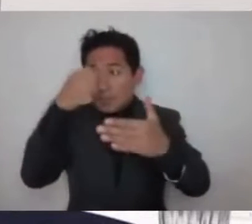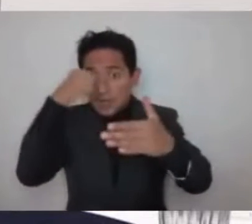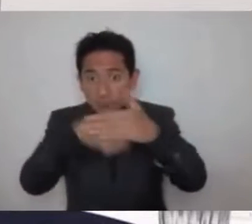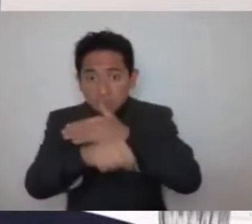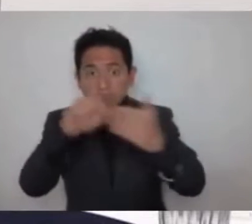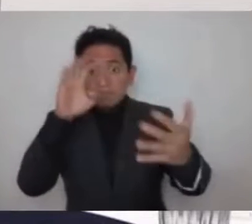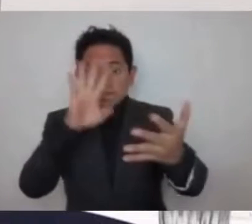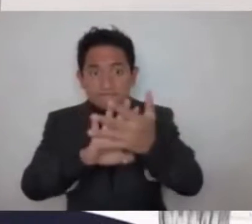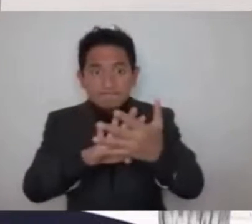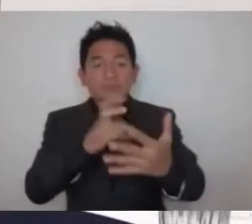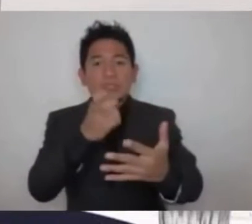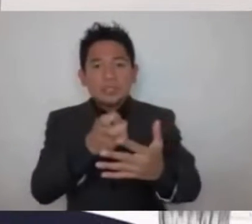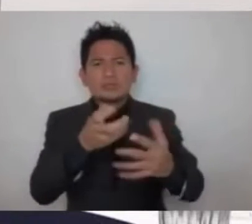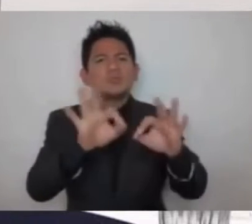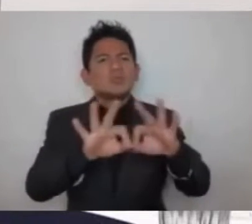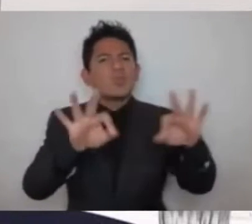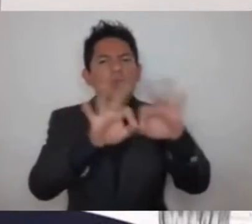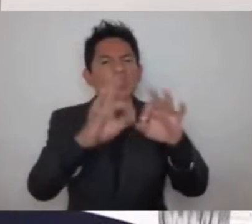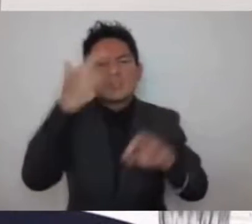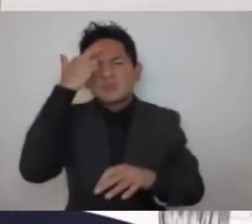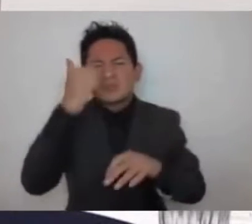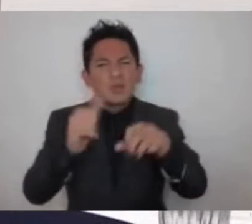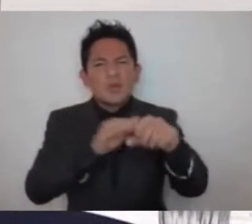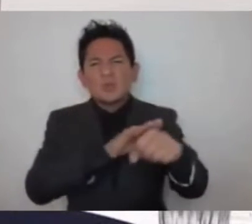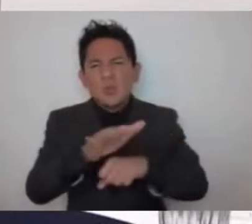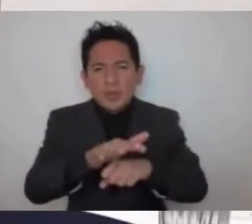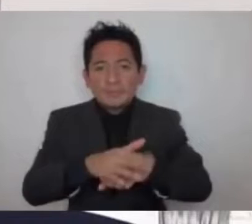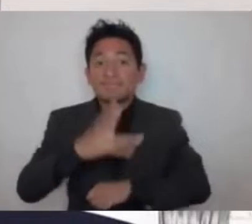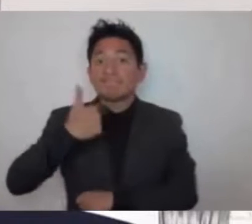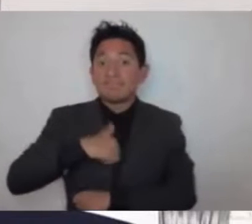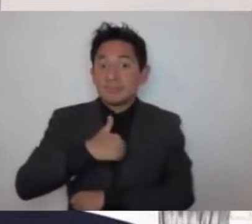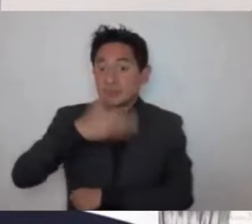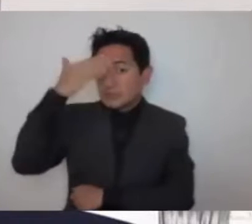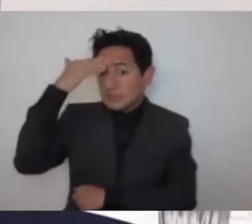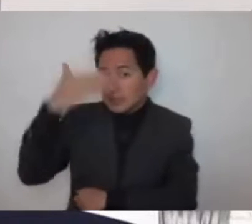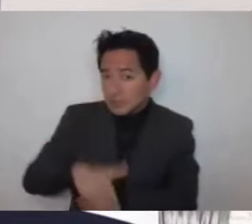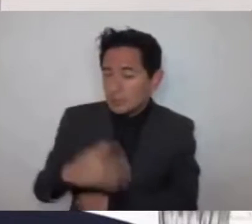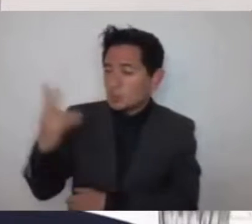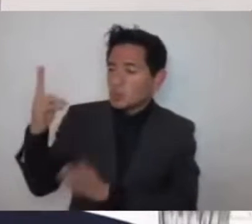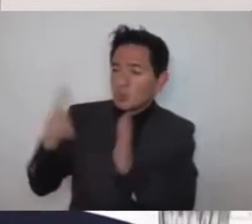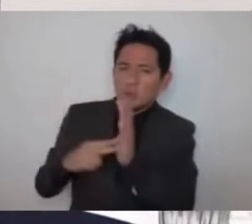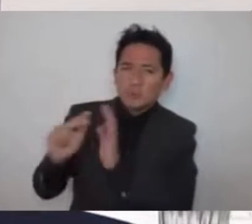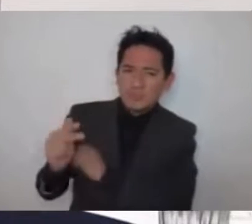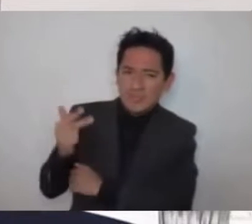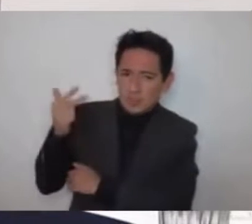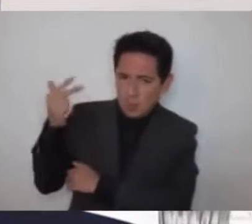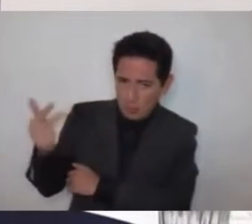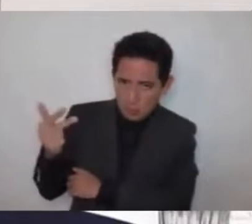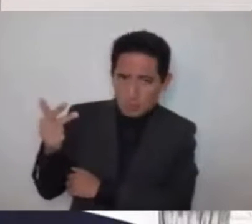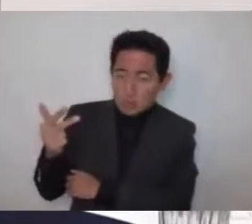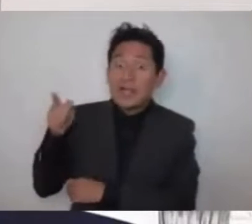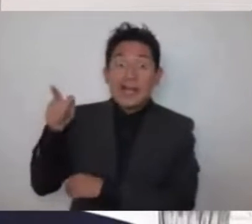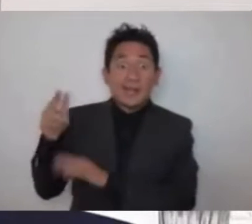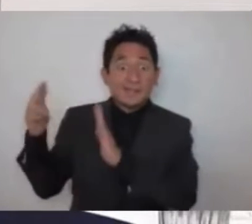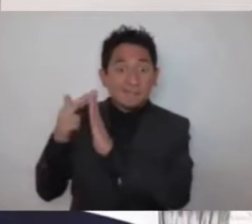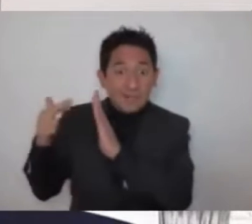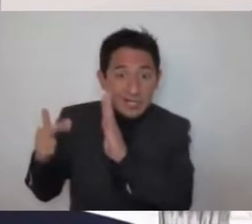como ustedes saben se transformó radicalmente en 2008 cambiaron las reglas por completo cambió la Constitución